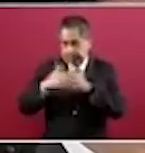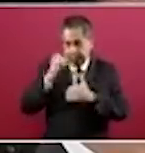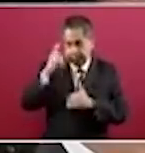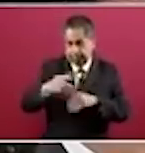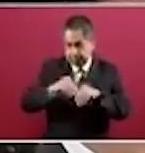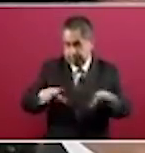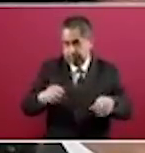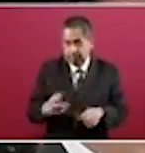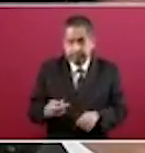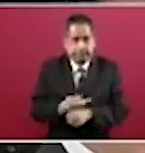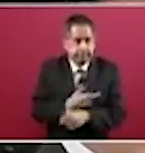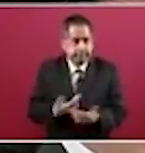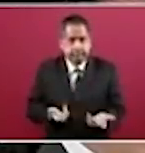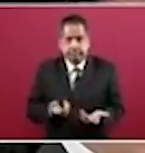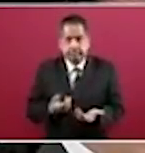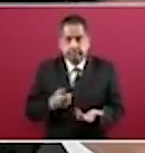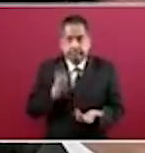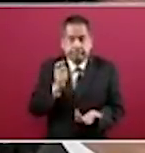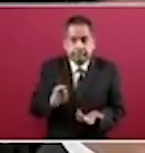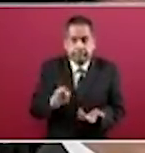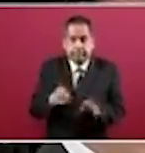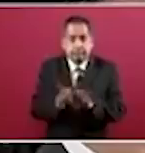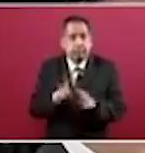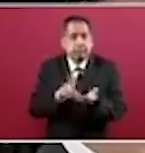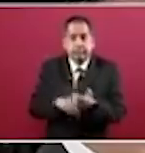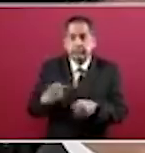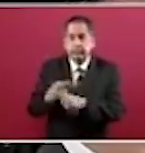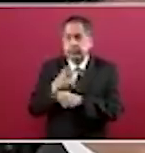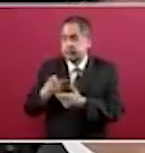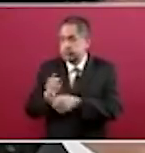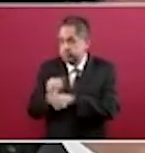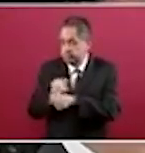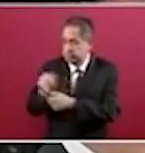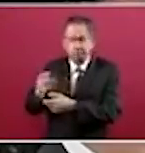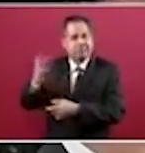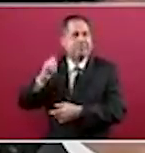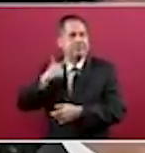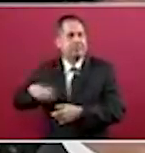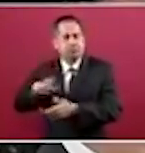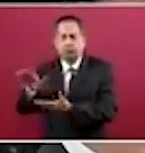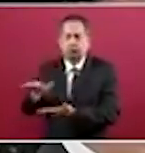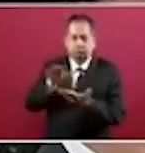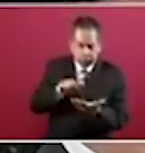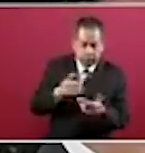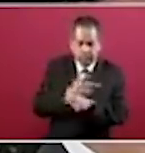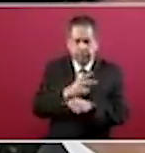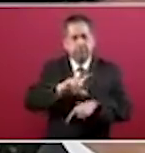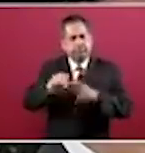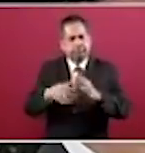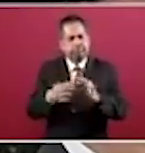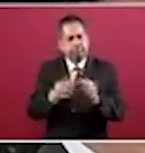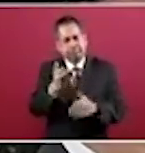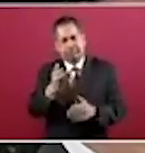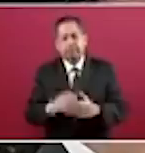momento qué han hecho, en qué estado recibieron las investigaciones del lado de la Función Pública. Es en torno a este